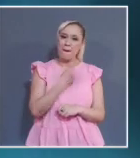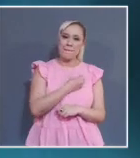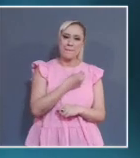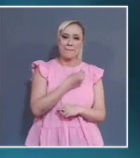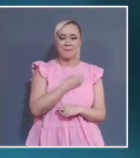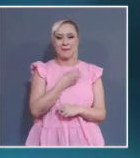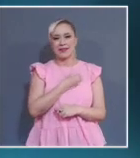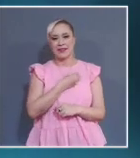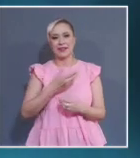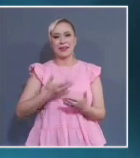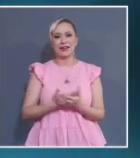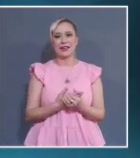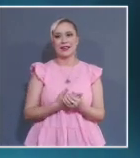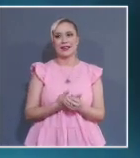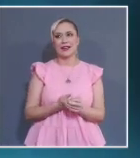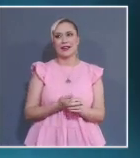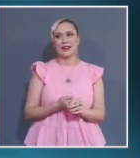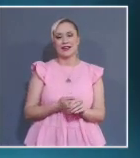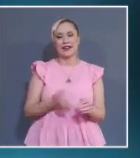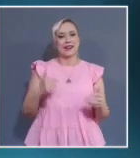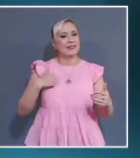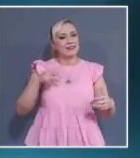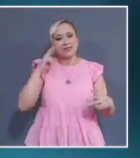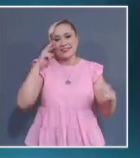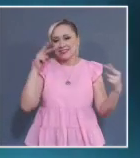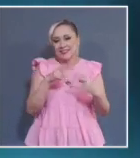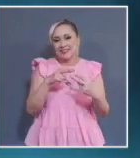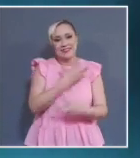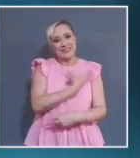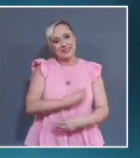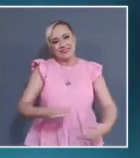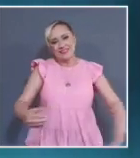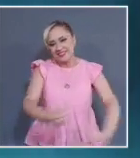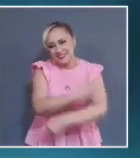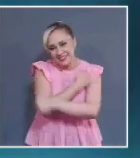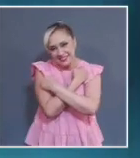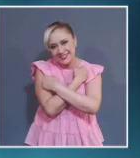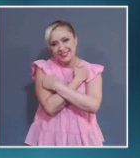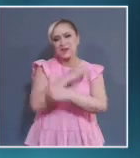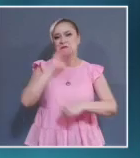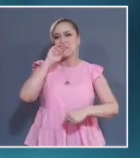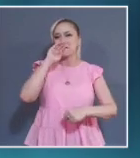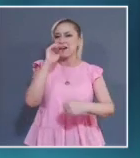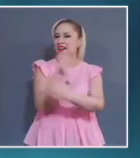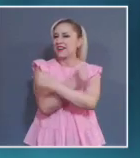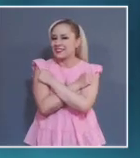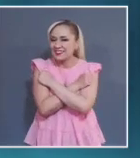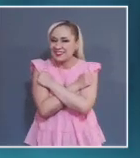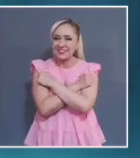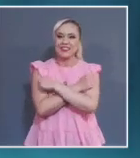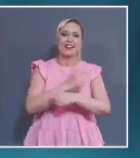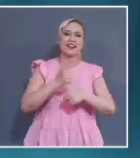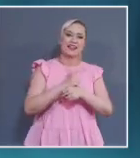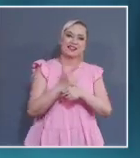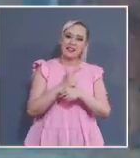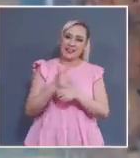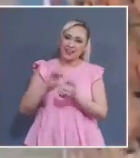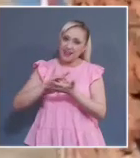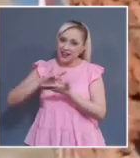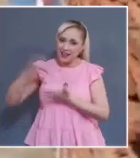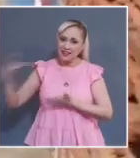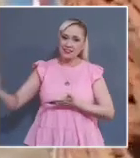Llegué y las abracé a mi mamá, porque los licenciados de ahí de México me trajeron hasta acá, hasta mi